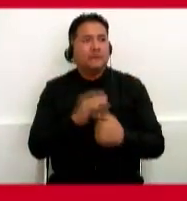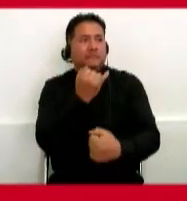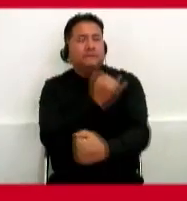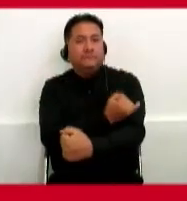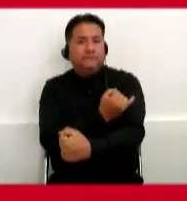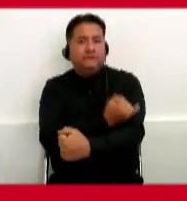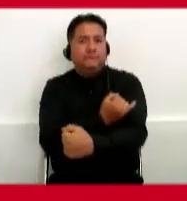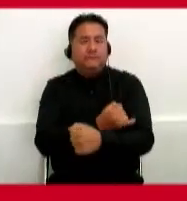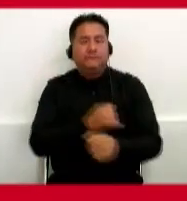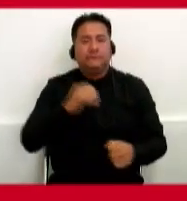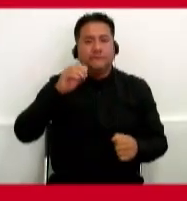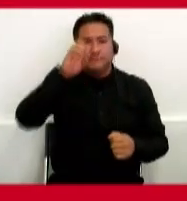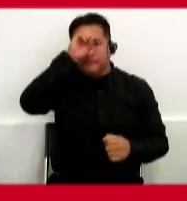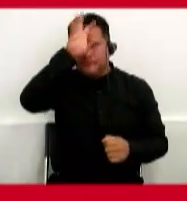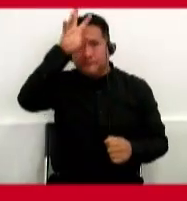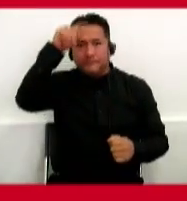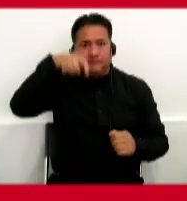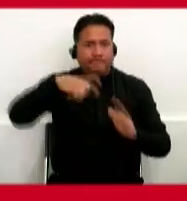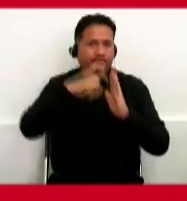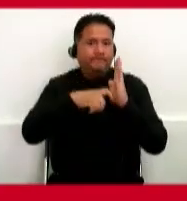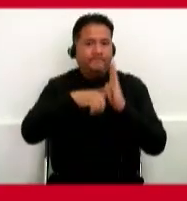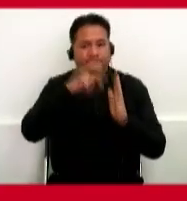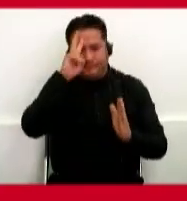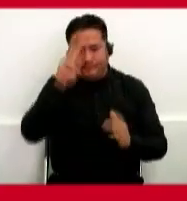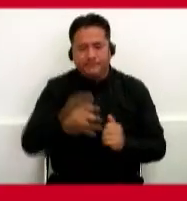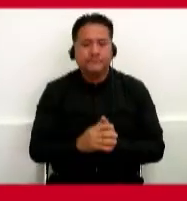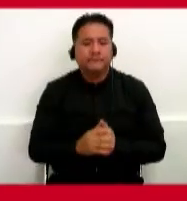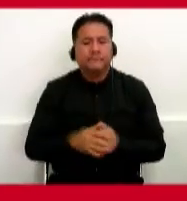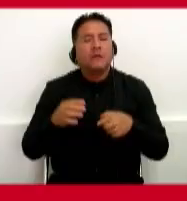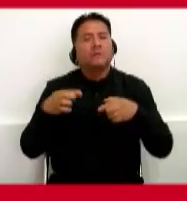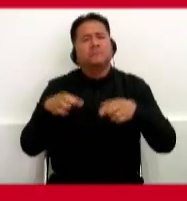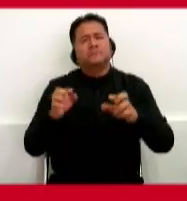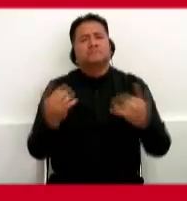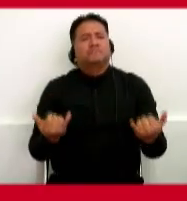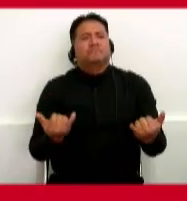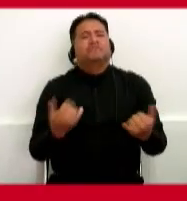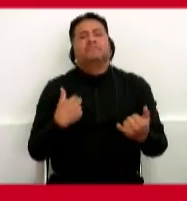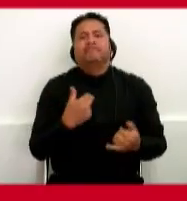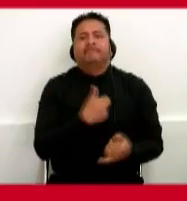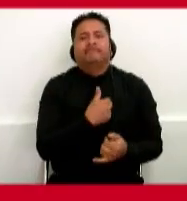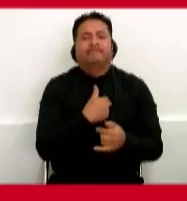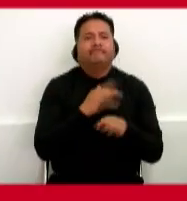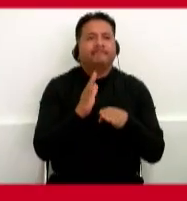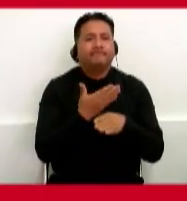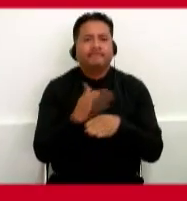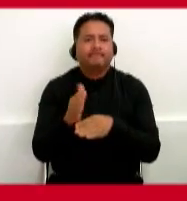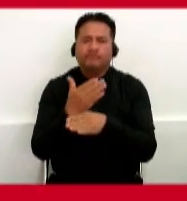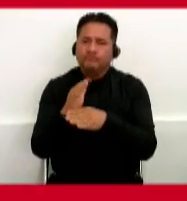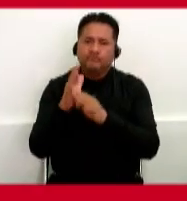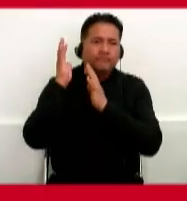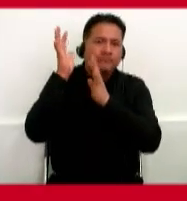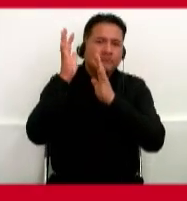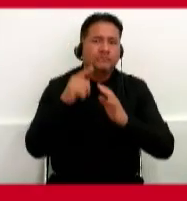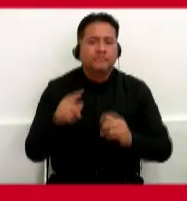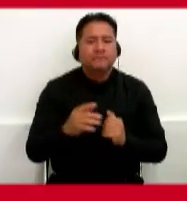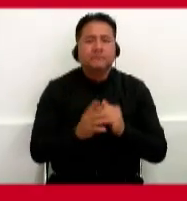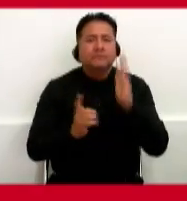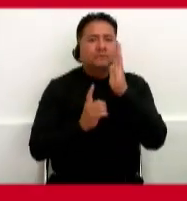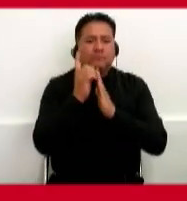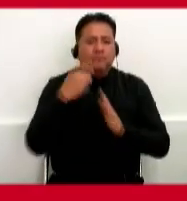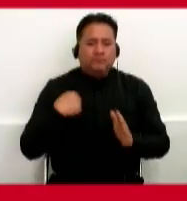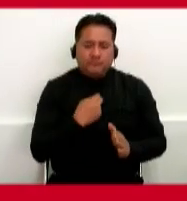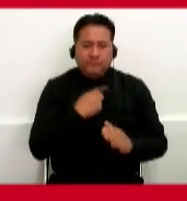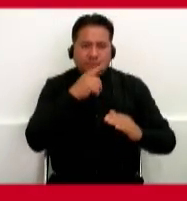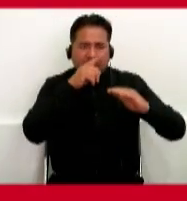al Perumín por permitirnos el día de hoy compartir el trabajo que hemos desarrollado en nuestra mina Andaichagua,